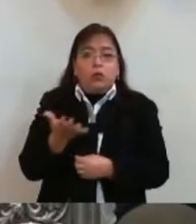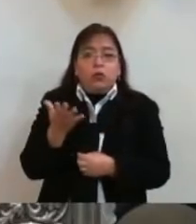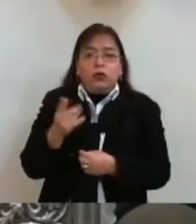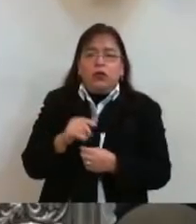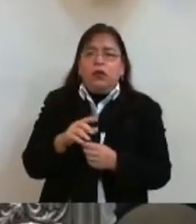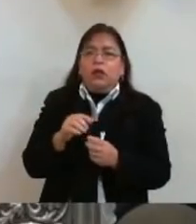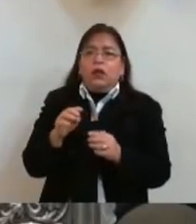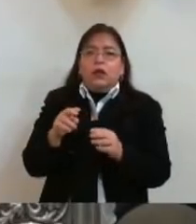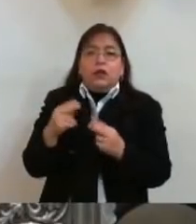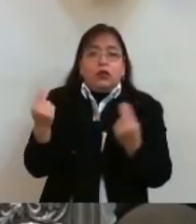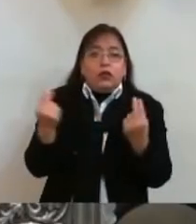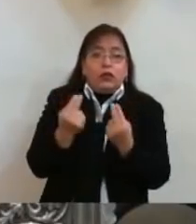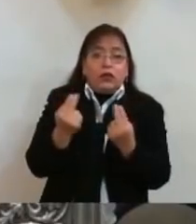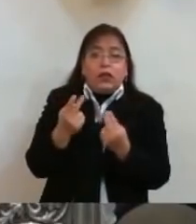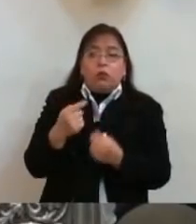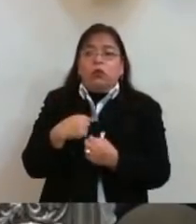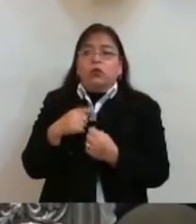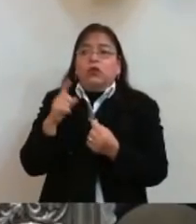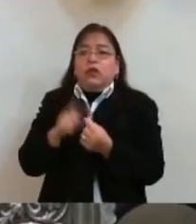Necesitamos una estrella,